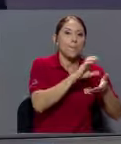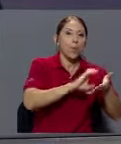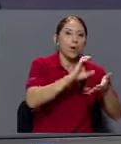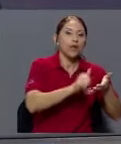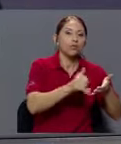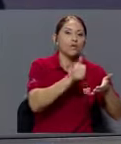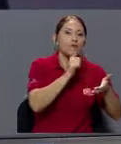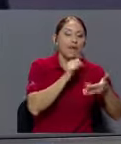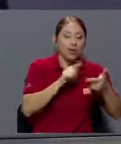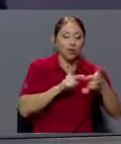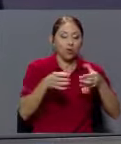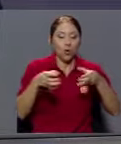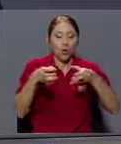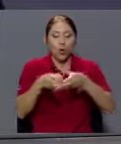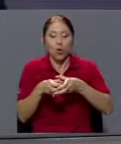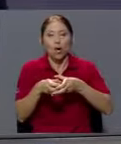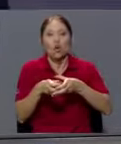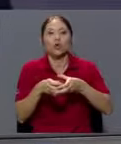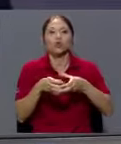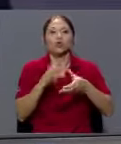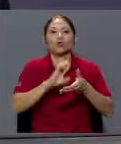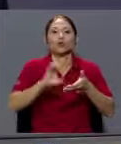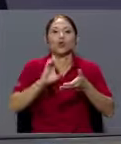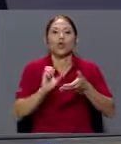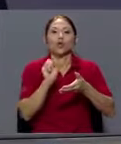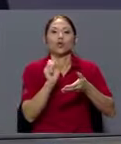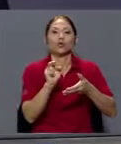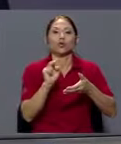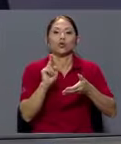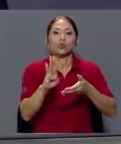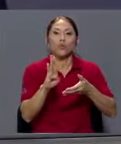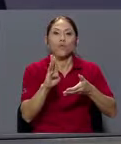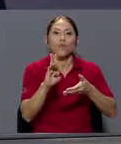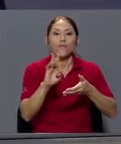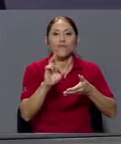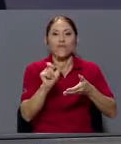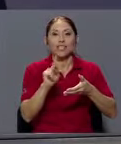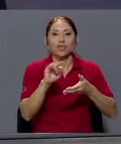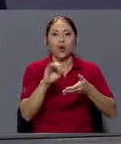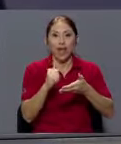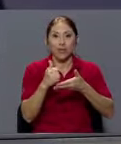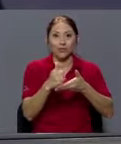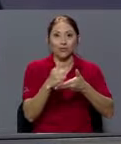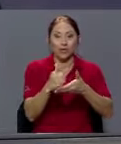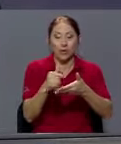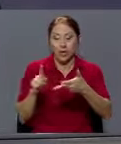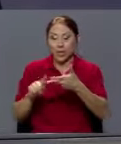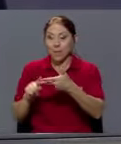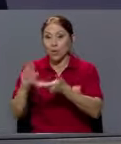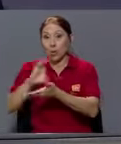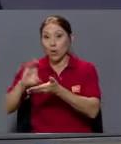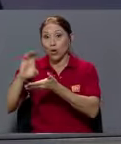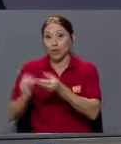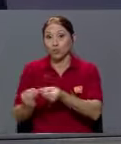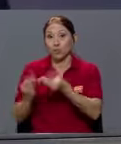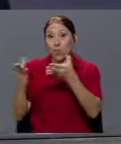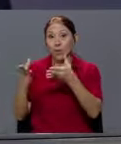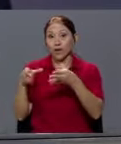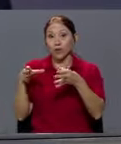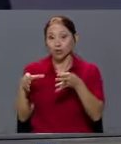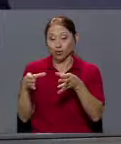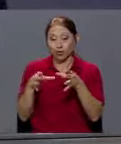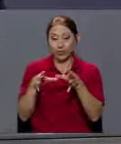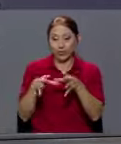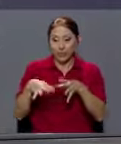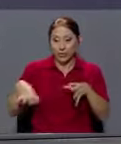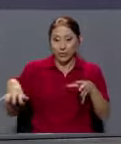por colegios subvencionados, pero los públicos los distribuimos en función de aquellos colegios que tenían un rendimiento similar y que